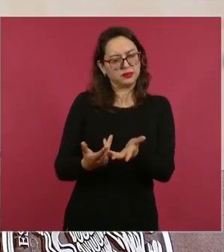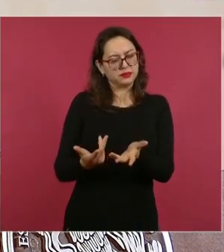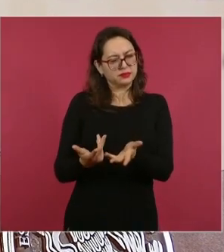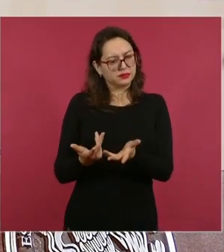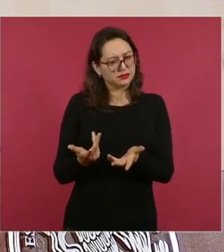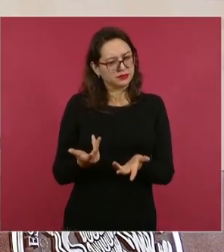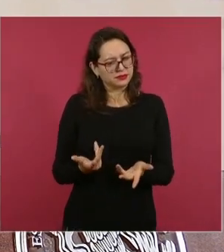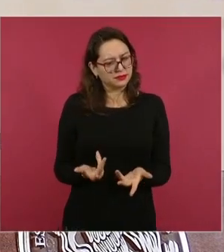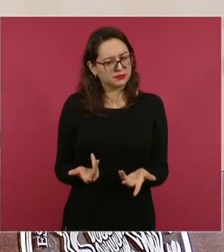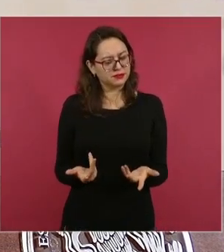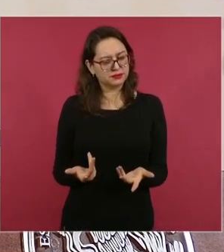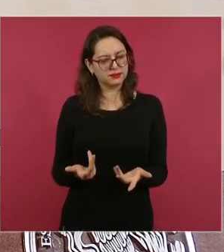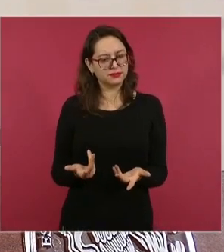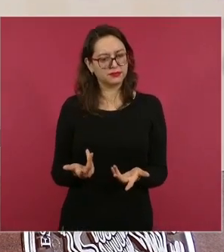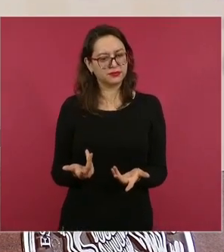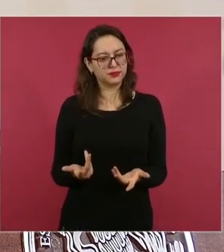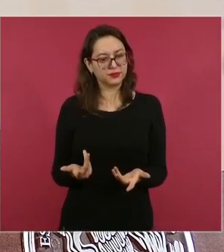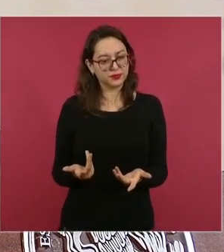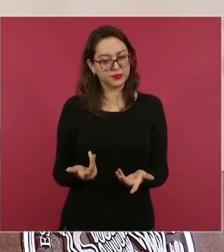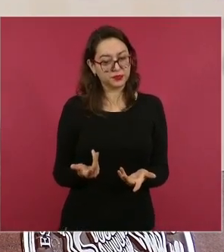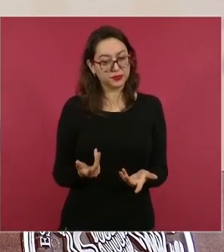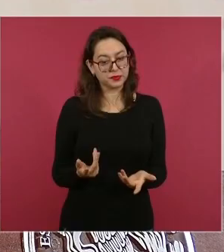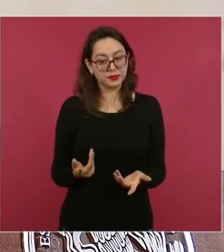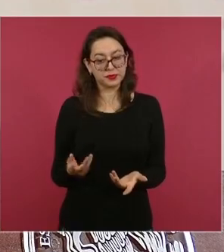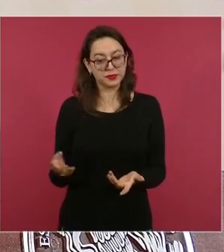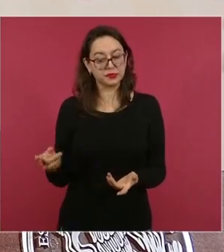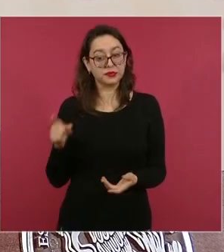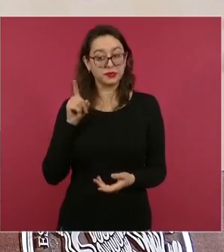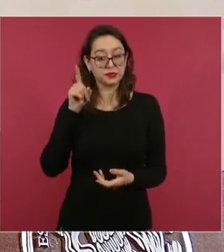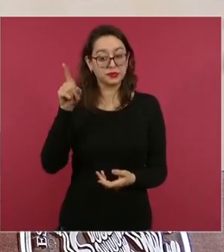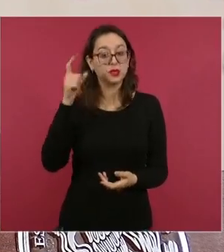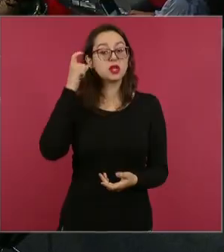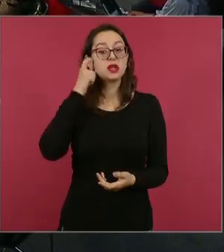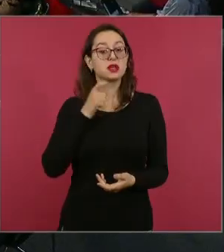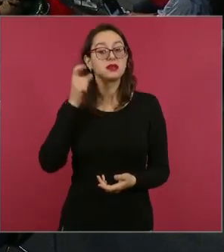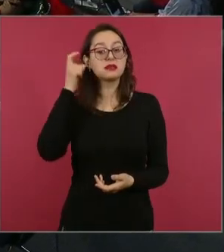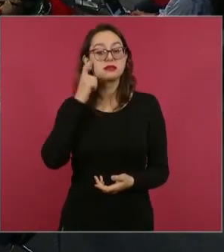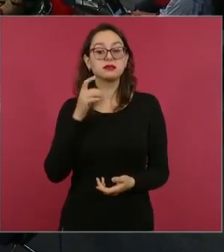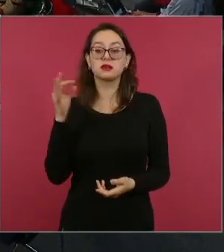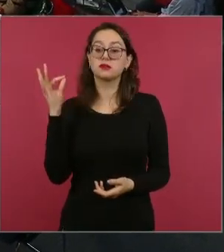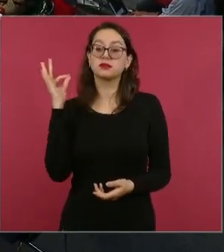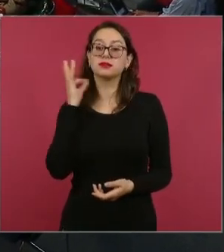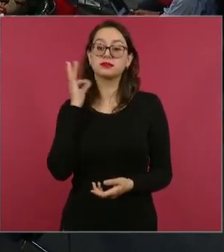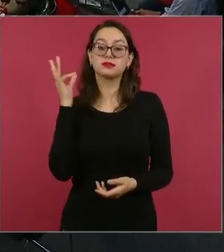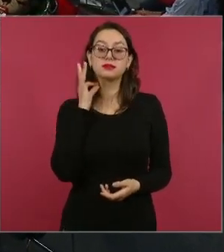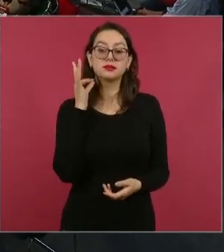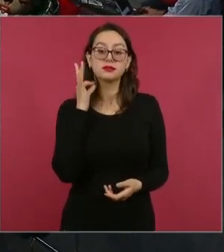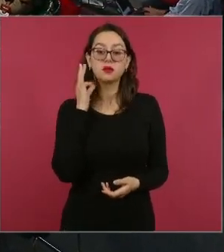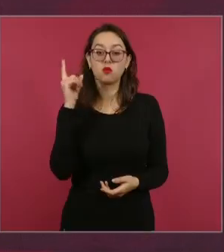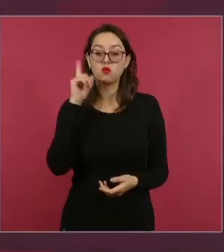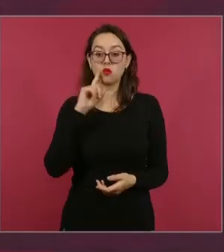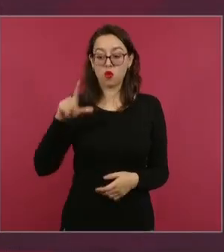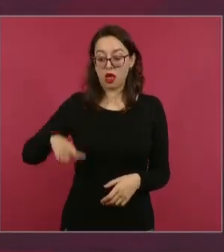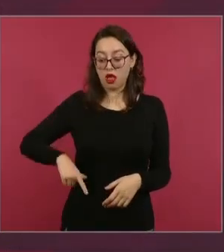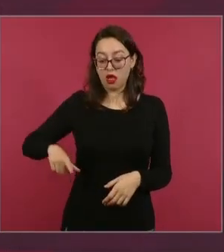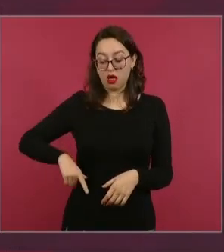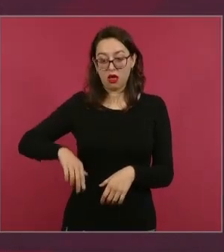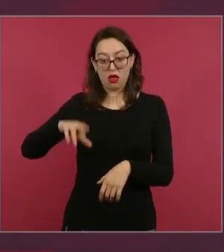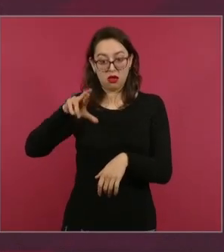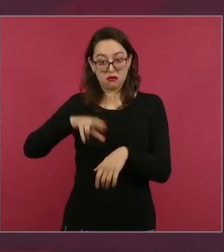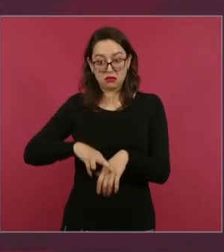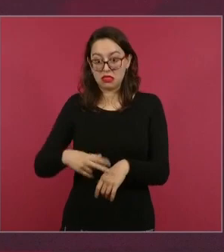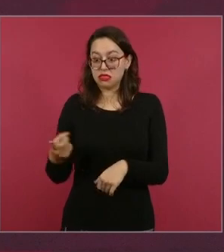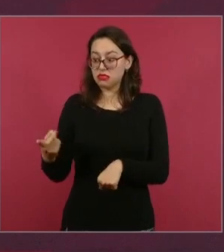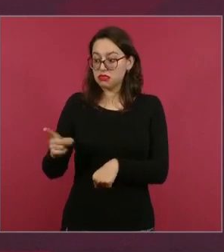la fiscalía de de Guerrero y la gobernadora están en esto y